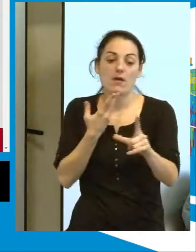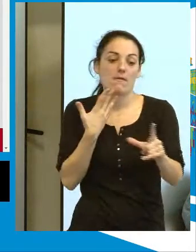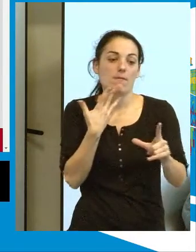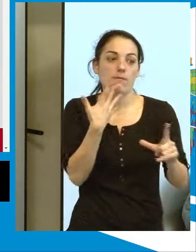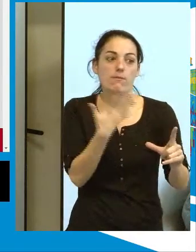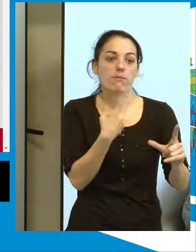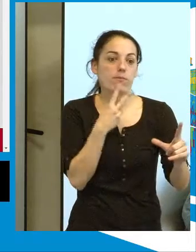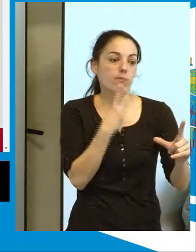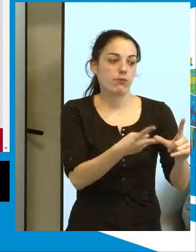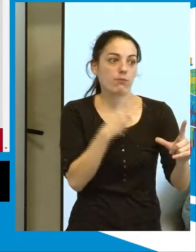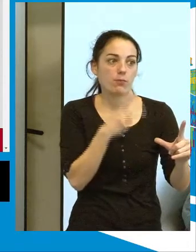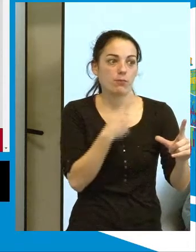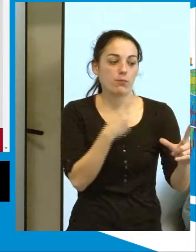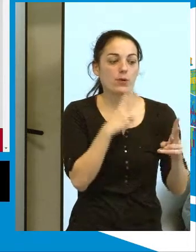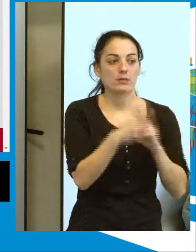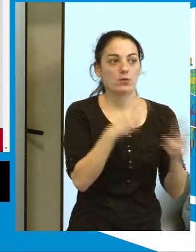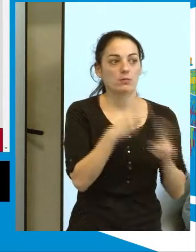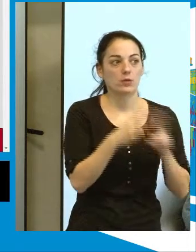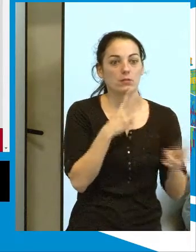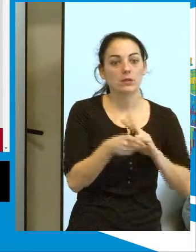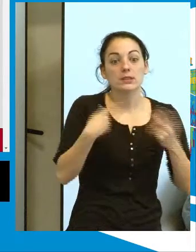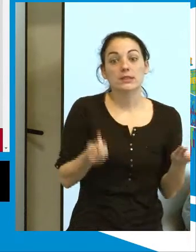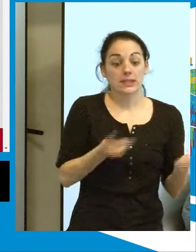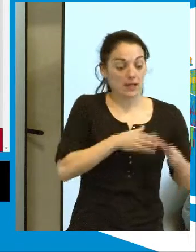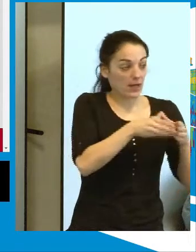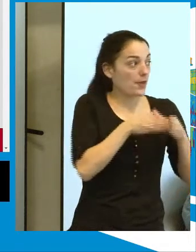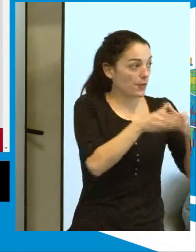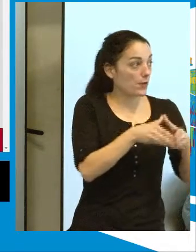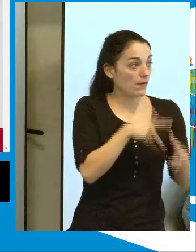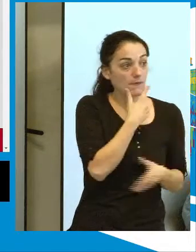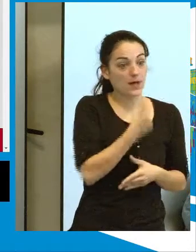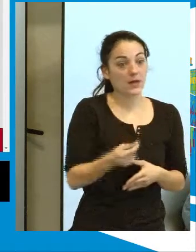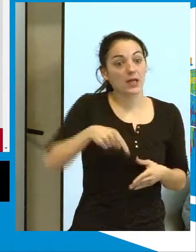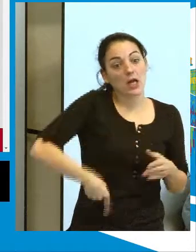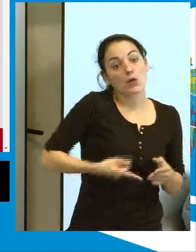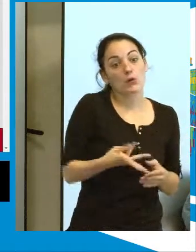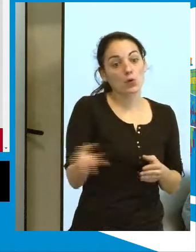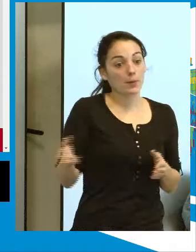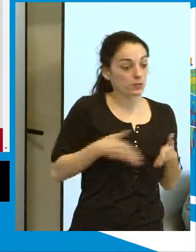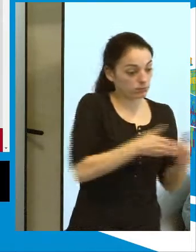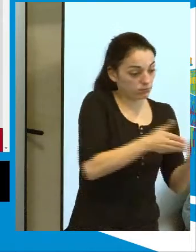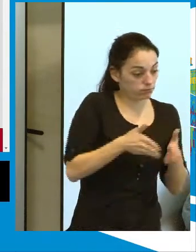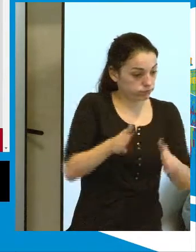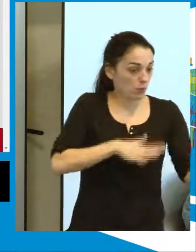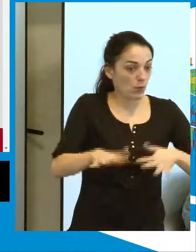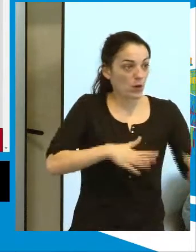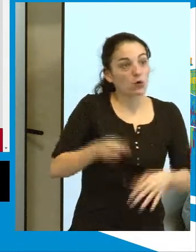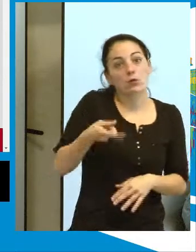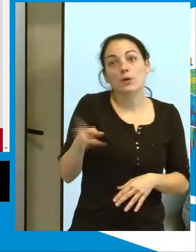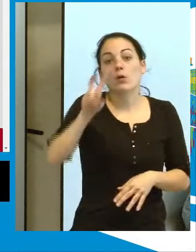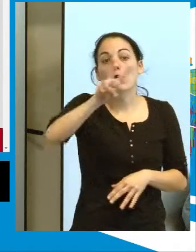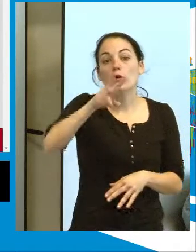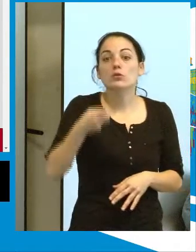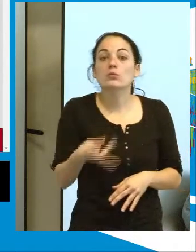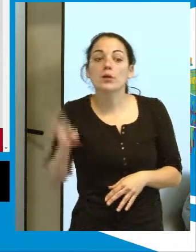alguna manera, hemos simplificado mucho la navegación porque al fin y al cabo van a ser números para movernos por las distintas áreas, número 3, número 2 para acceder